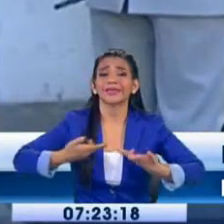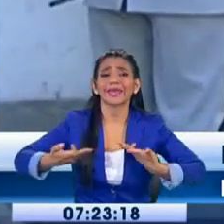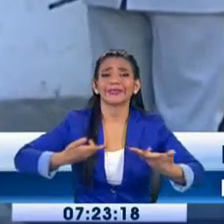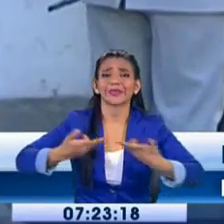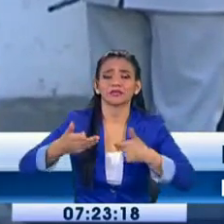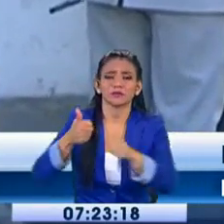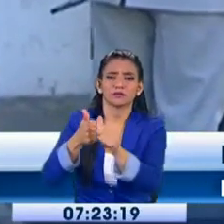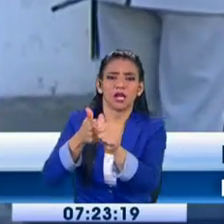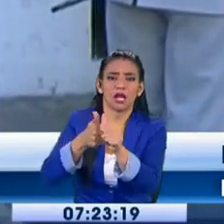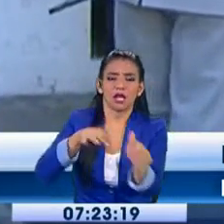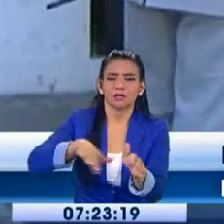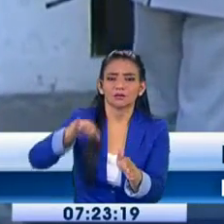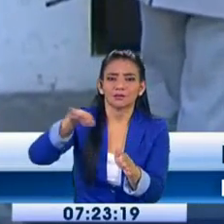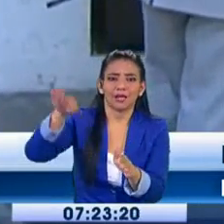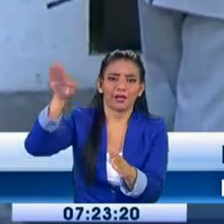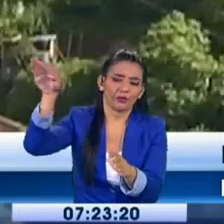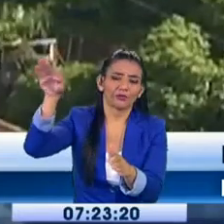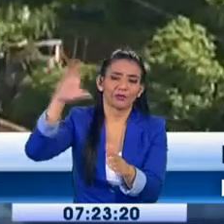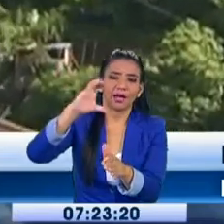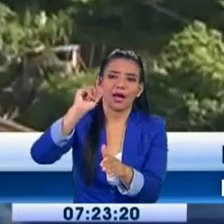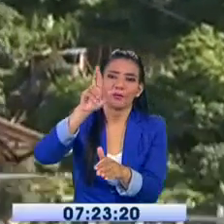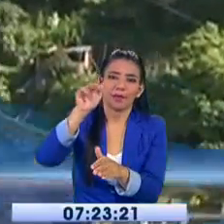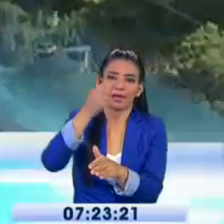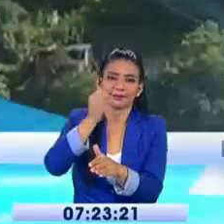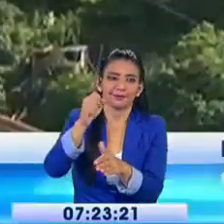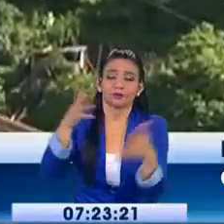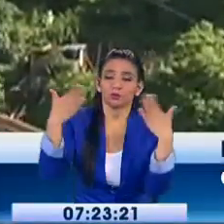aledañas al cerro a fin de poder